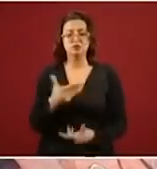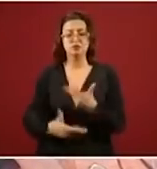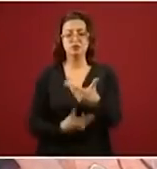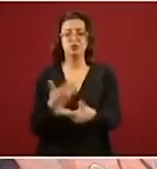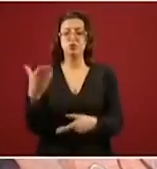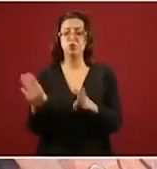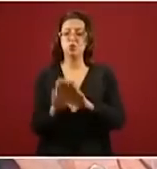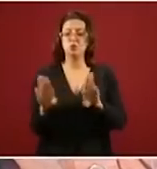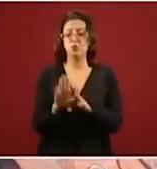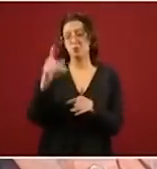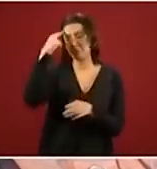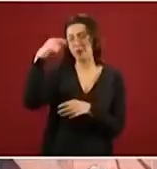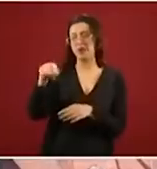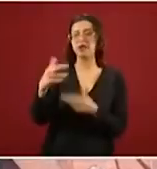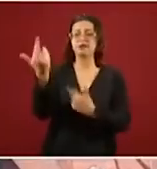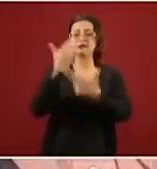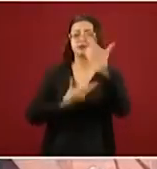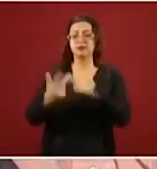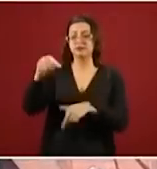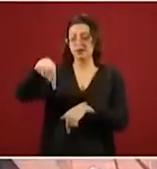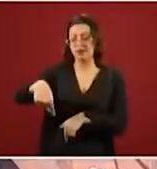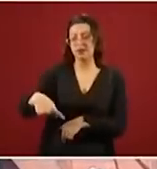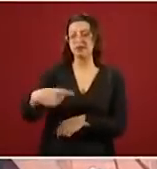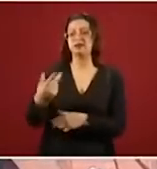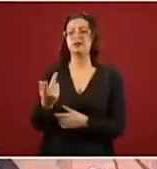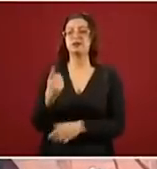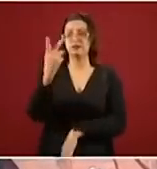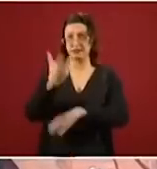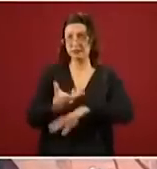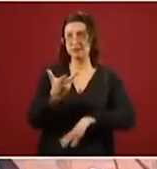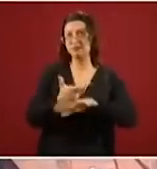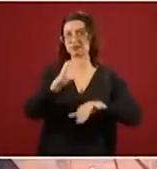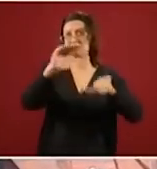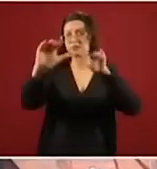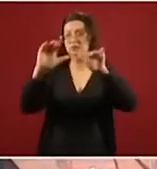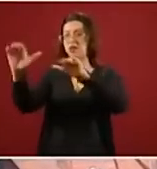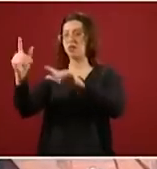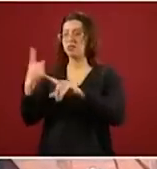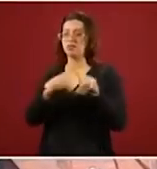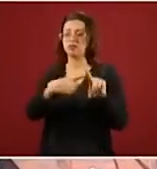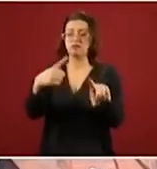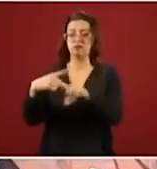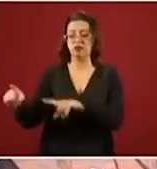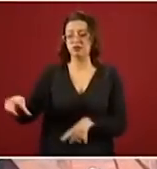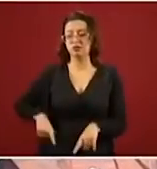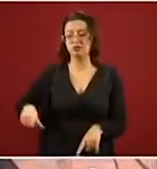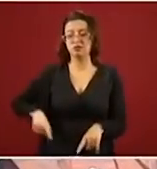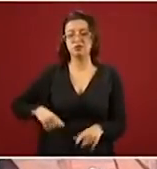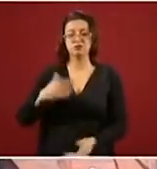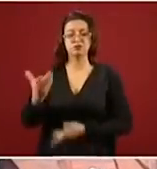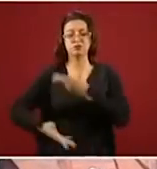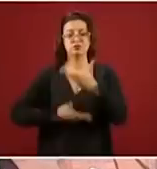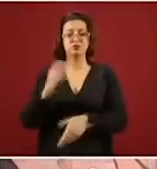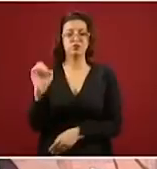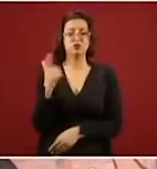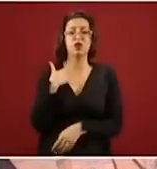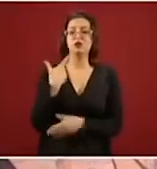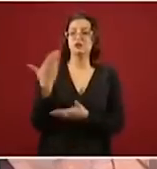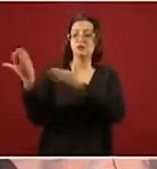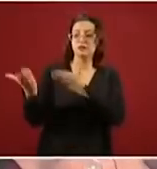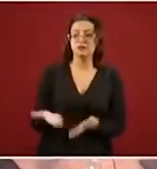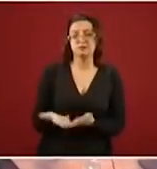procesos de solicitud de extradición a eeuu funcionarios como el que le menciono villarreal y también